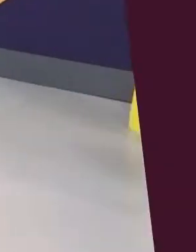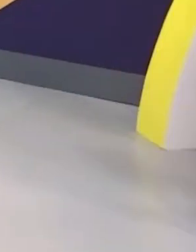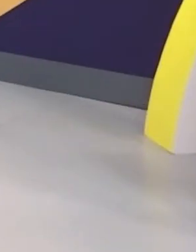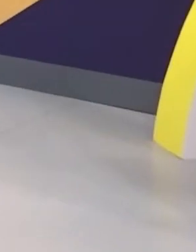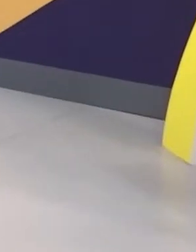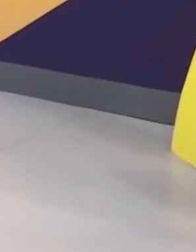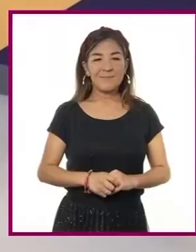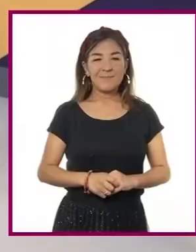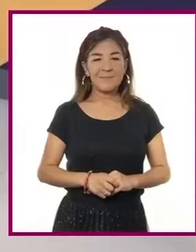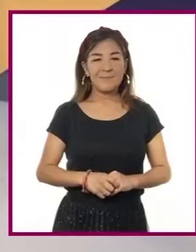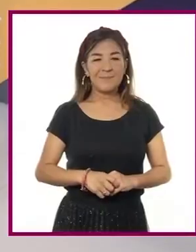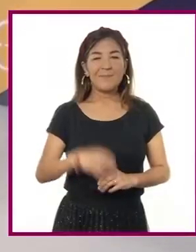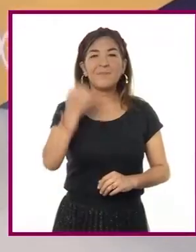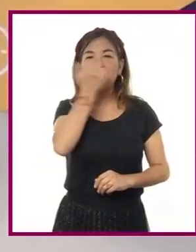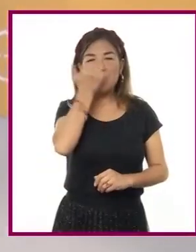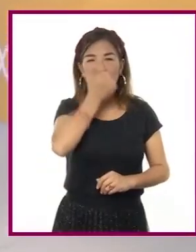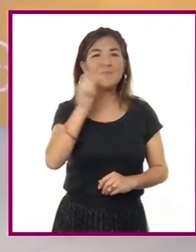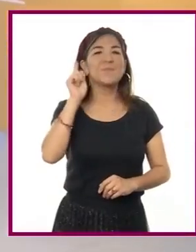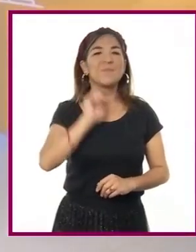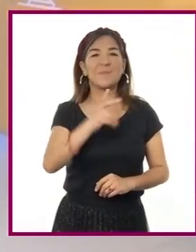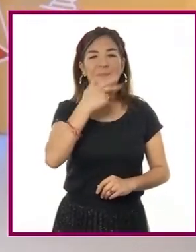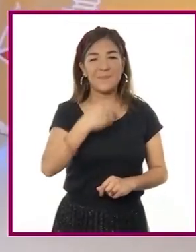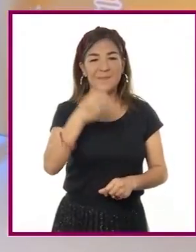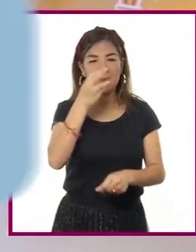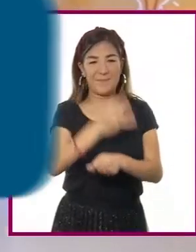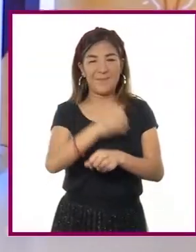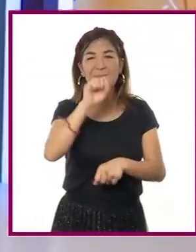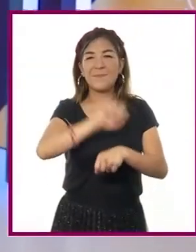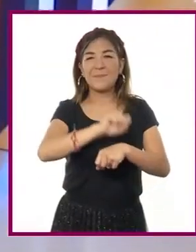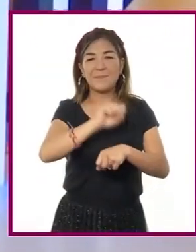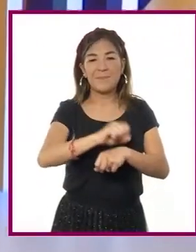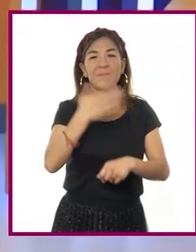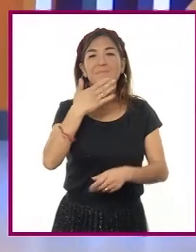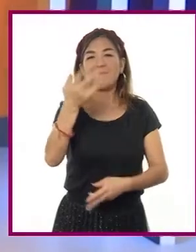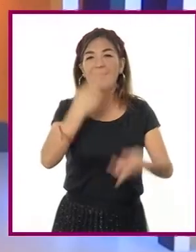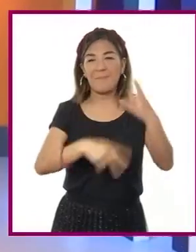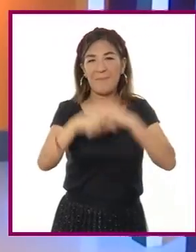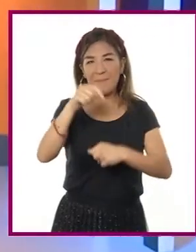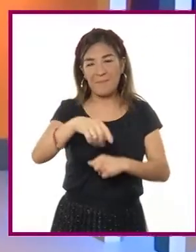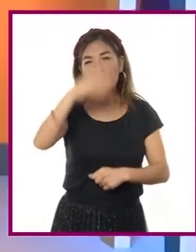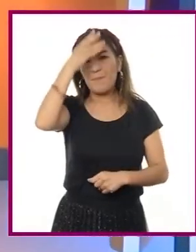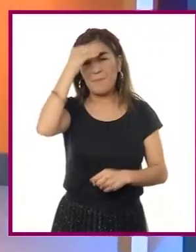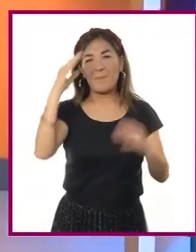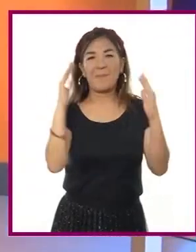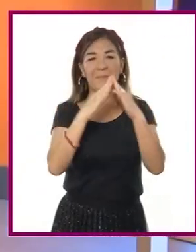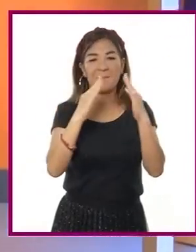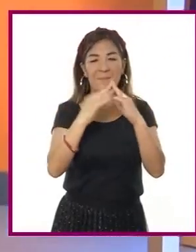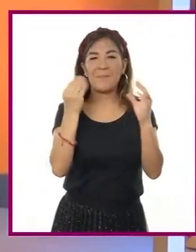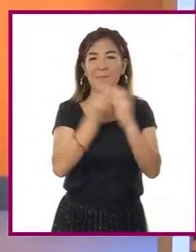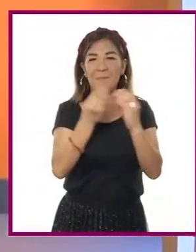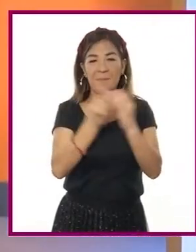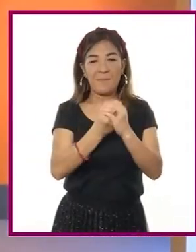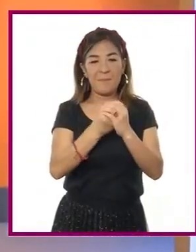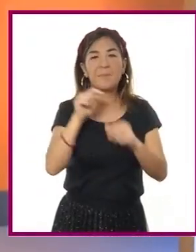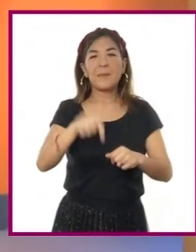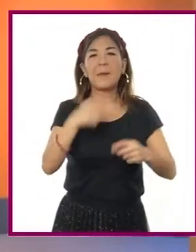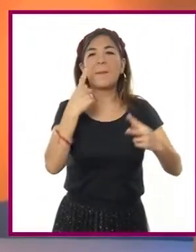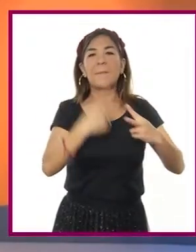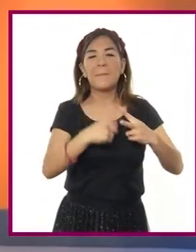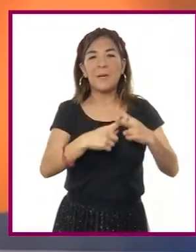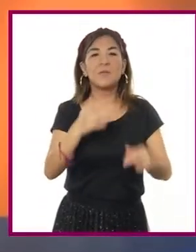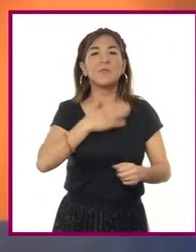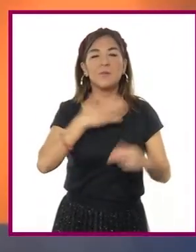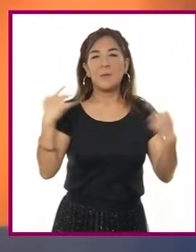alumnas y alumnos de tercer grado de secundaria. Sean bienvenidos a una sesión más de Aprende en Casa, de la asignatura de Matemáticas. Soy